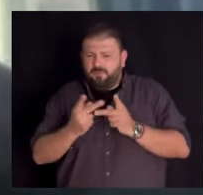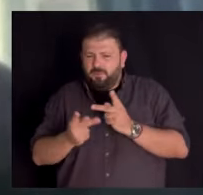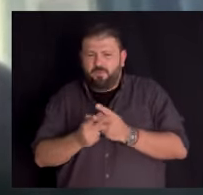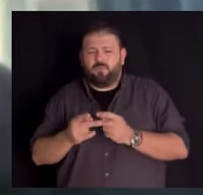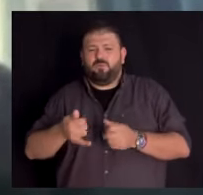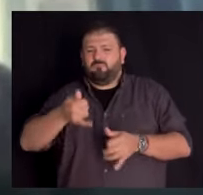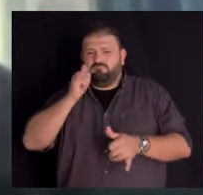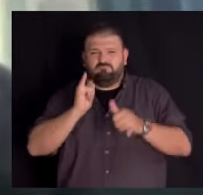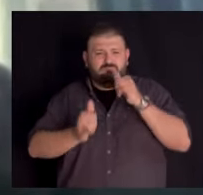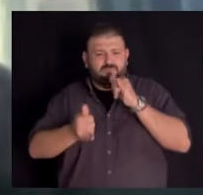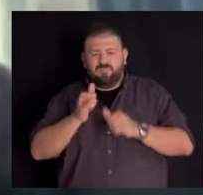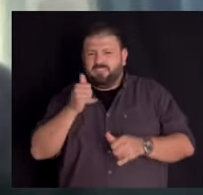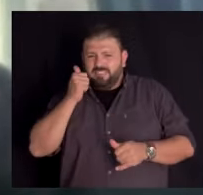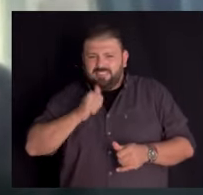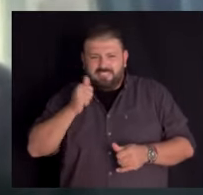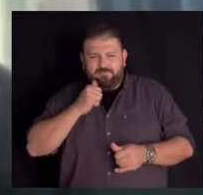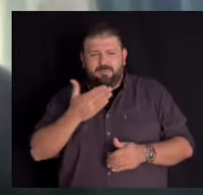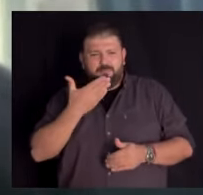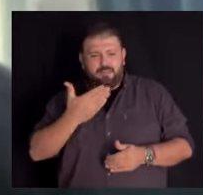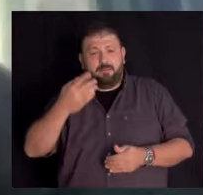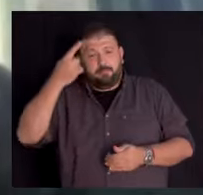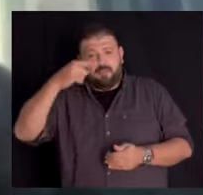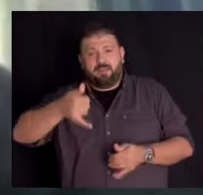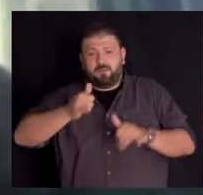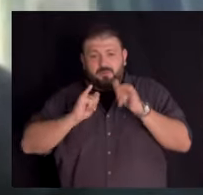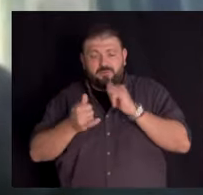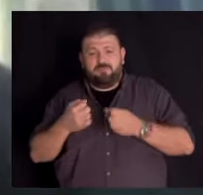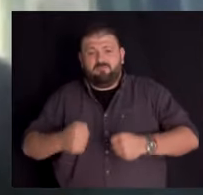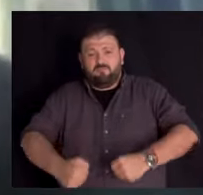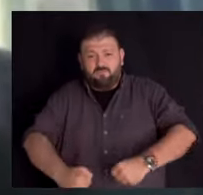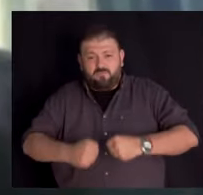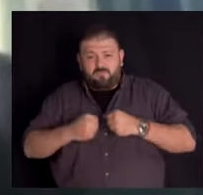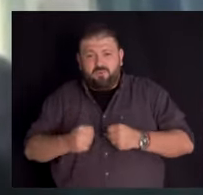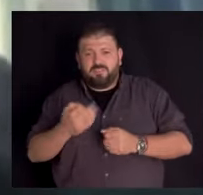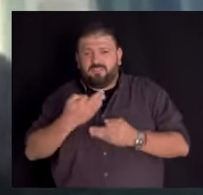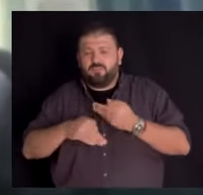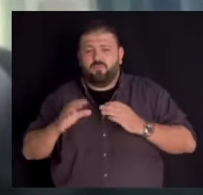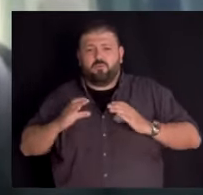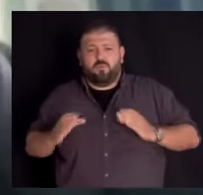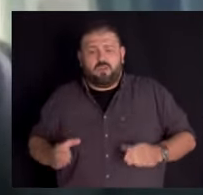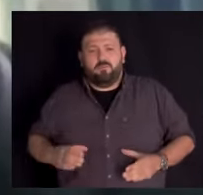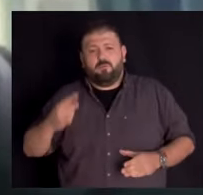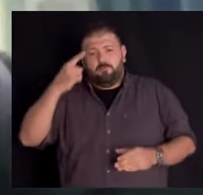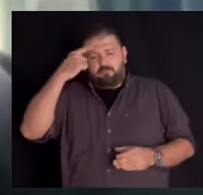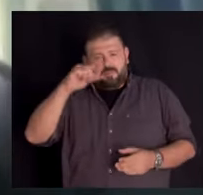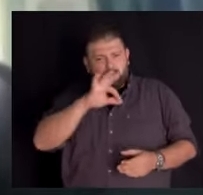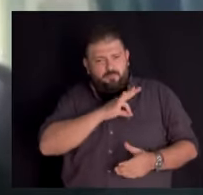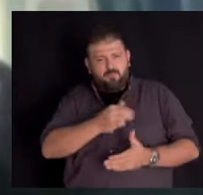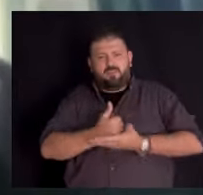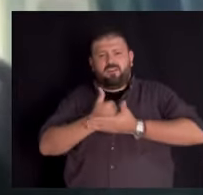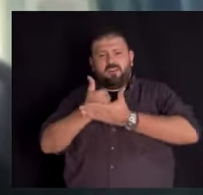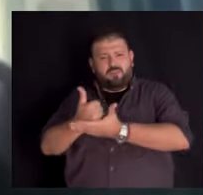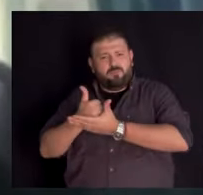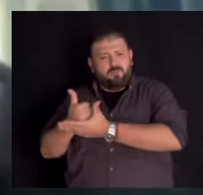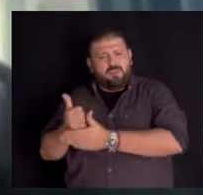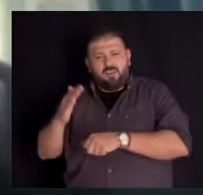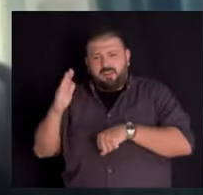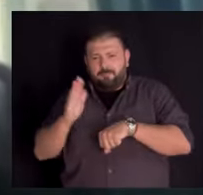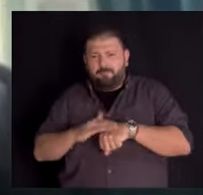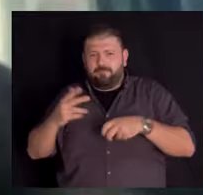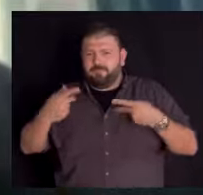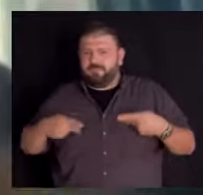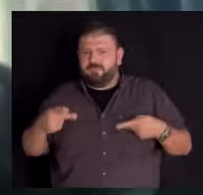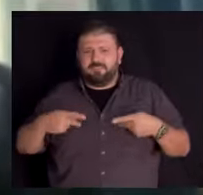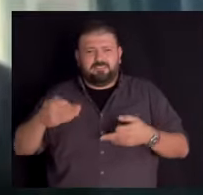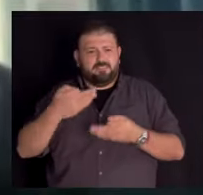bien fortalecido nuestro sistema nervioso, nuestro sistema inmunológico, para poder ayudar a más gente, porque a diario nos encontramos la gente